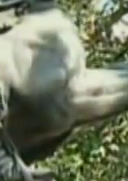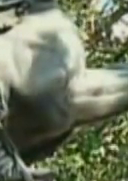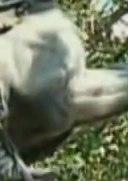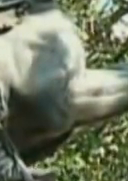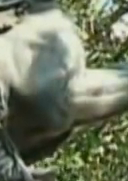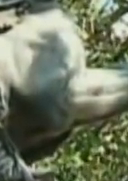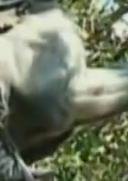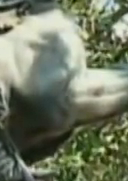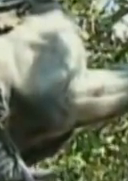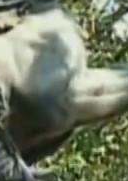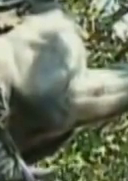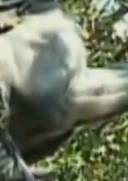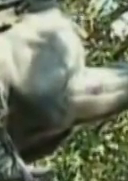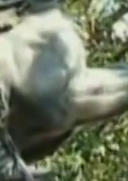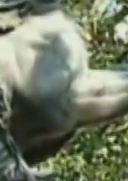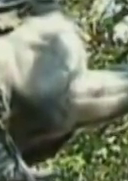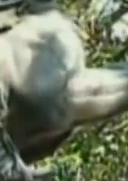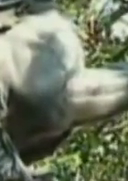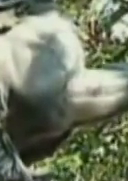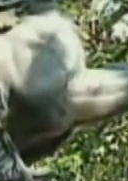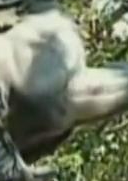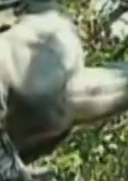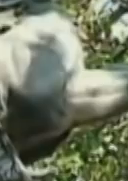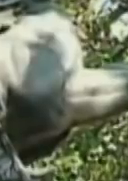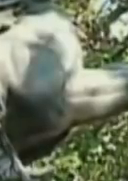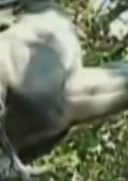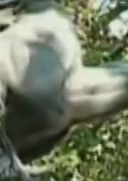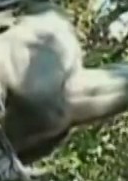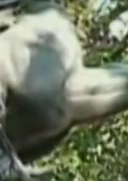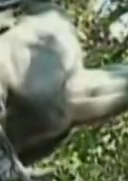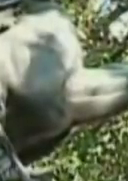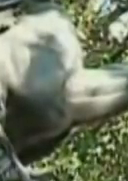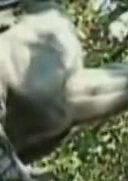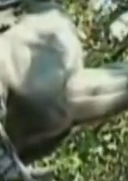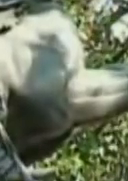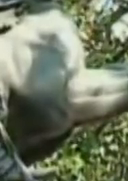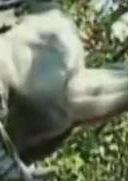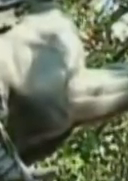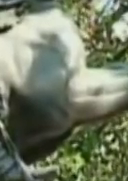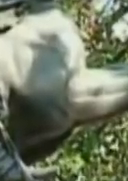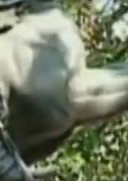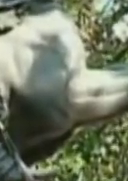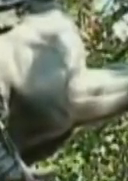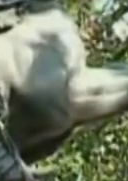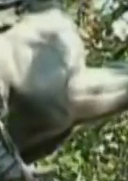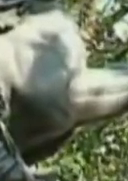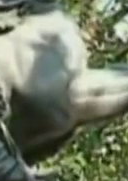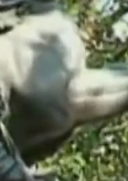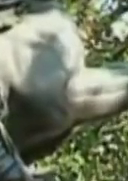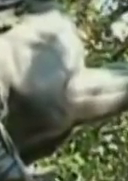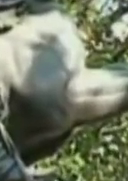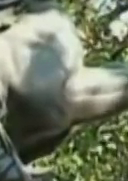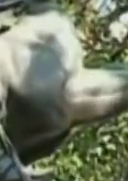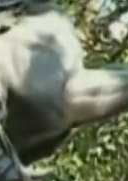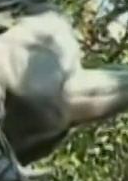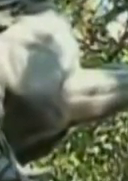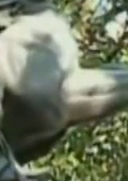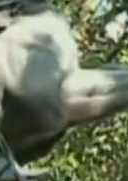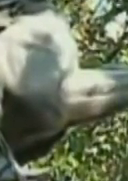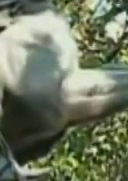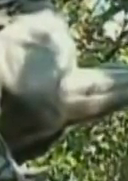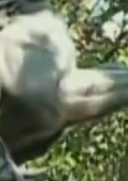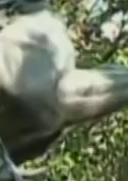Una bulla juventud, sale el sol, se ilumina mi ventana. El canto del gallo se